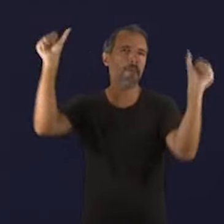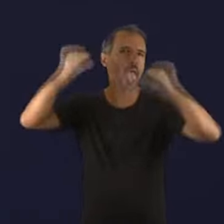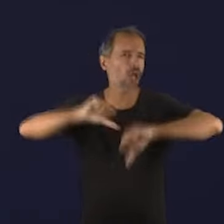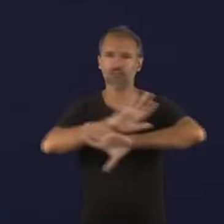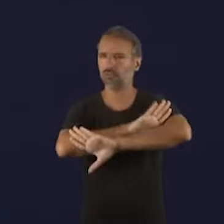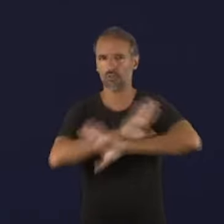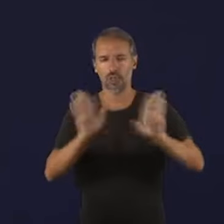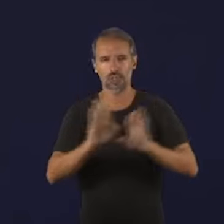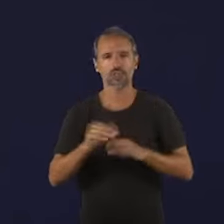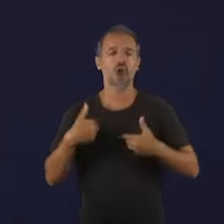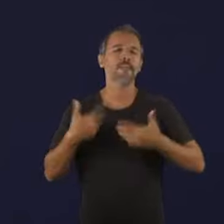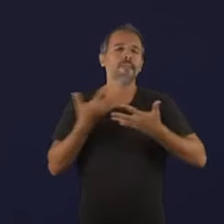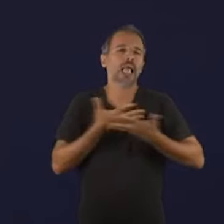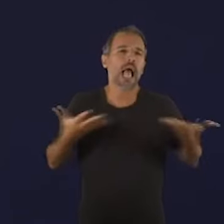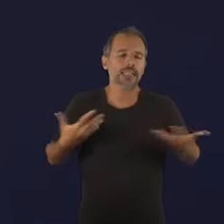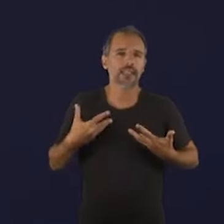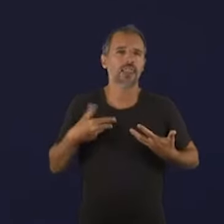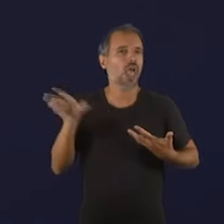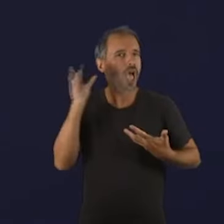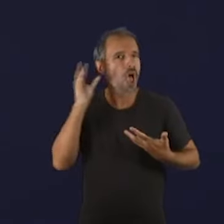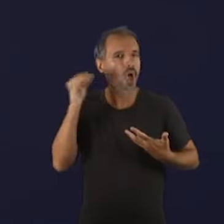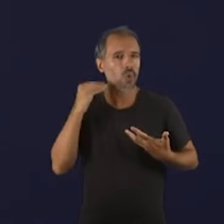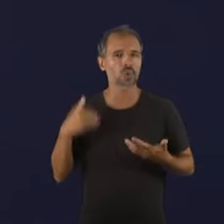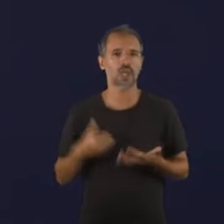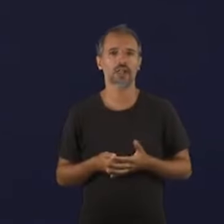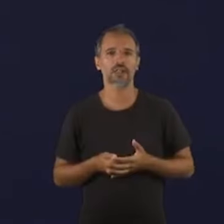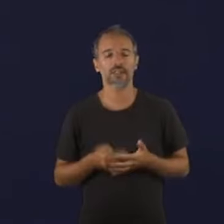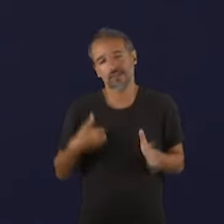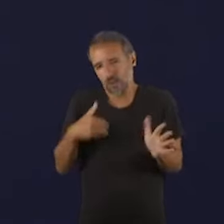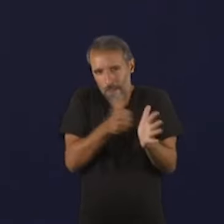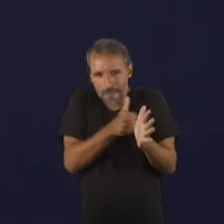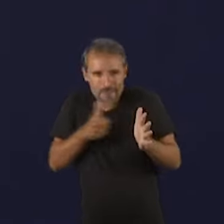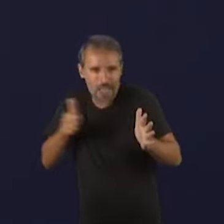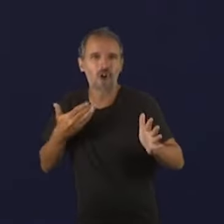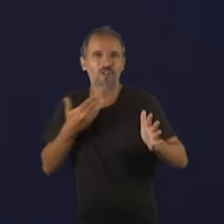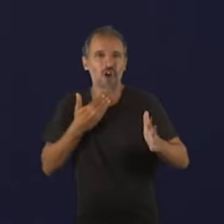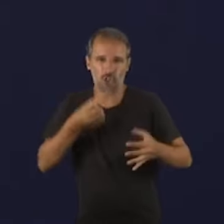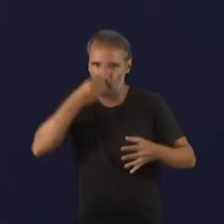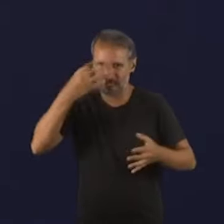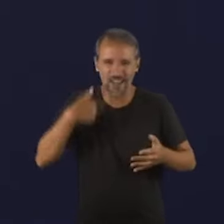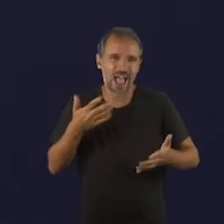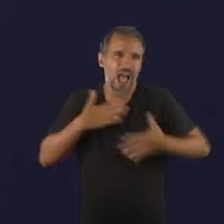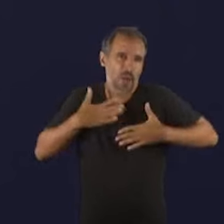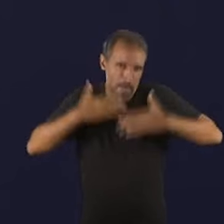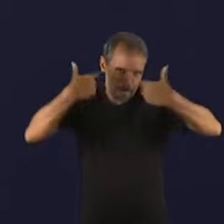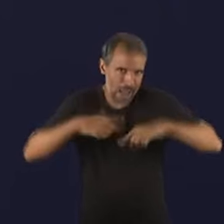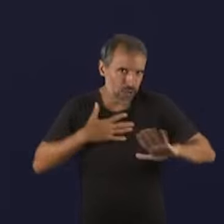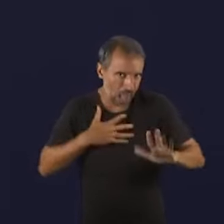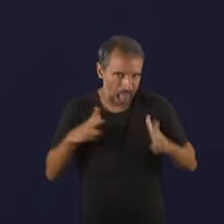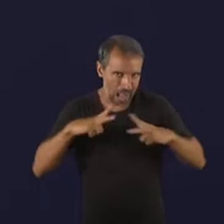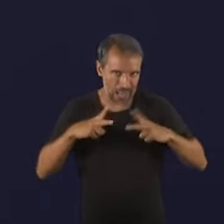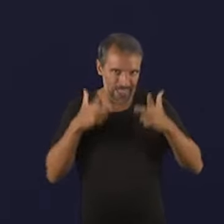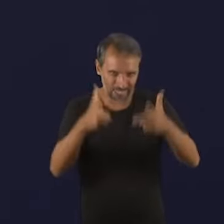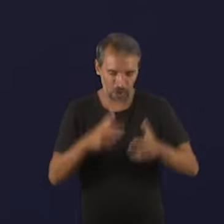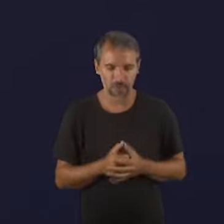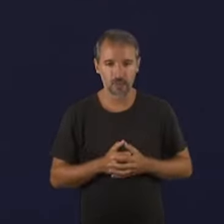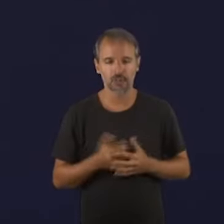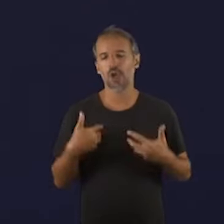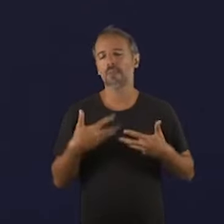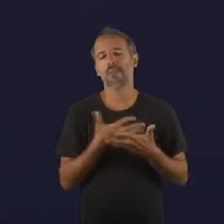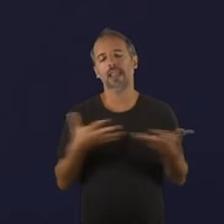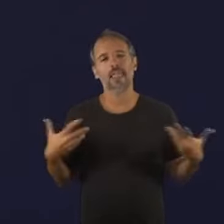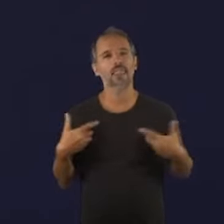de escuchar me corro de mi voz oficial y te hablo a título personal Me haré